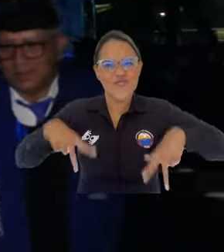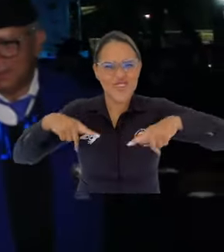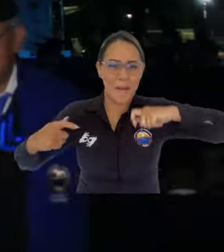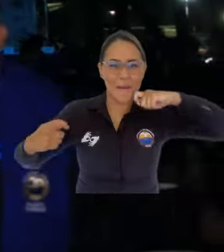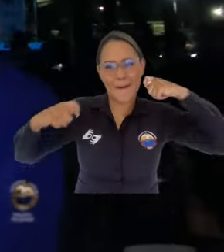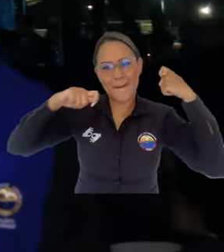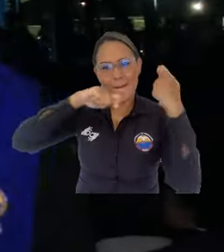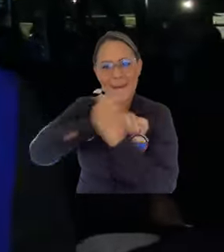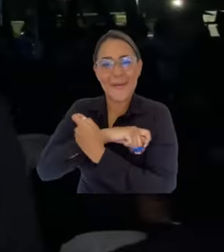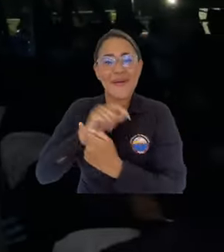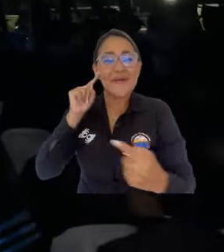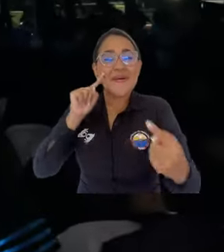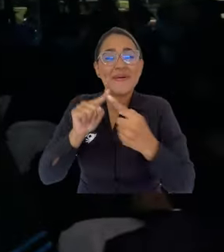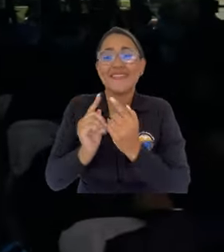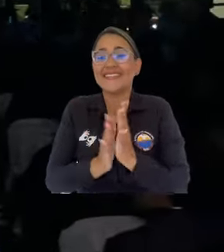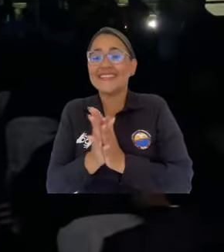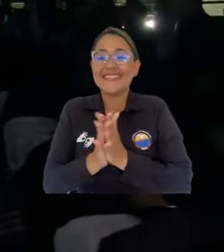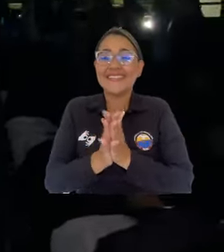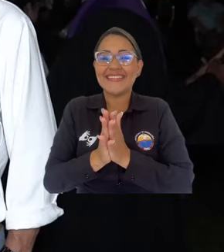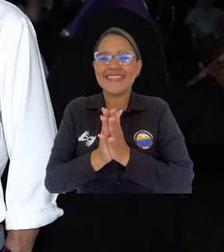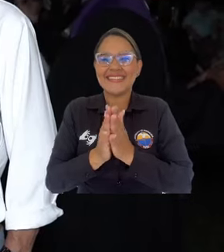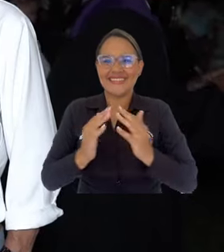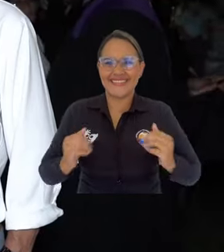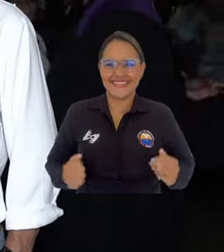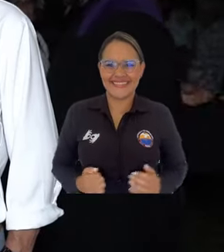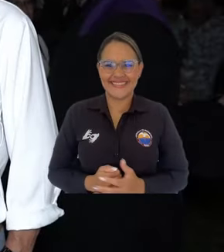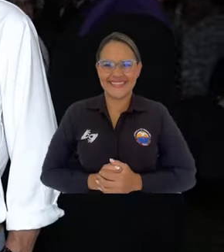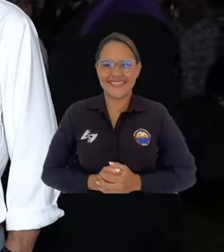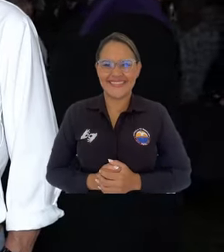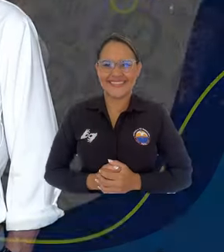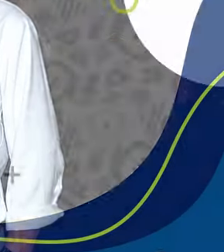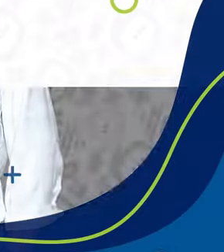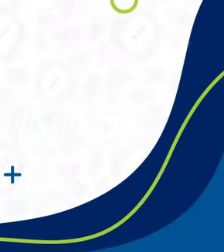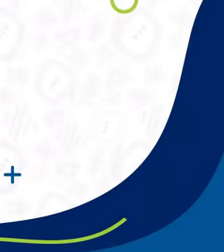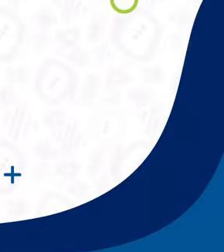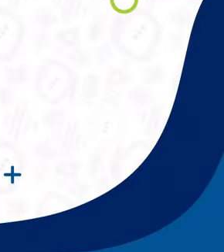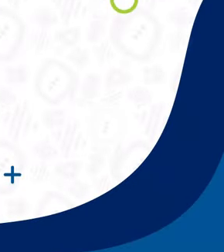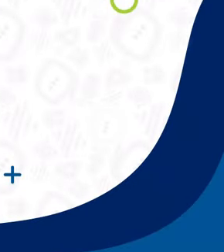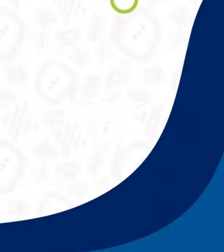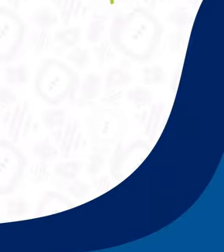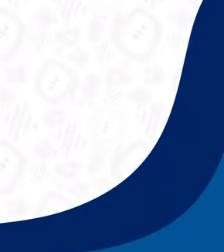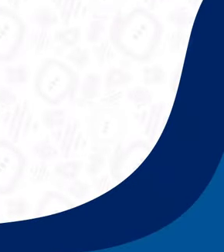de vidas. La suya está llena de promesas y posibilidades.